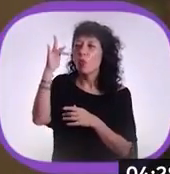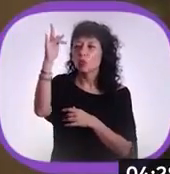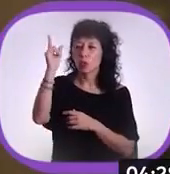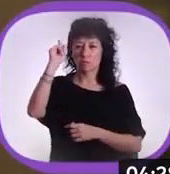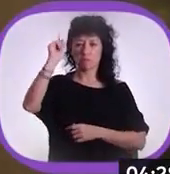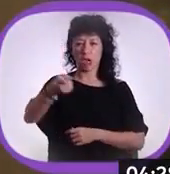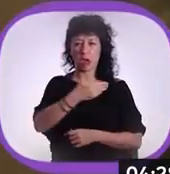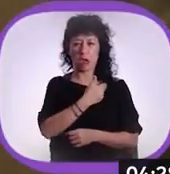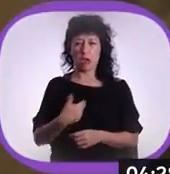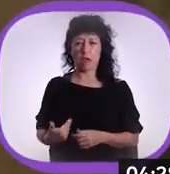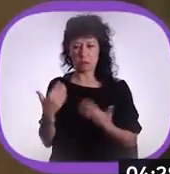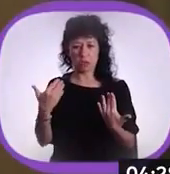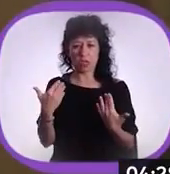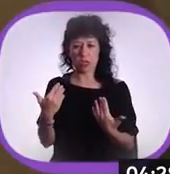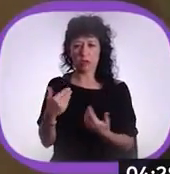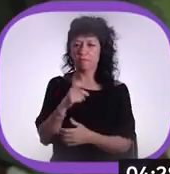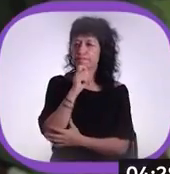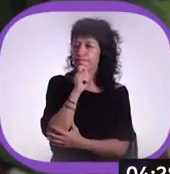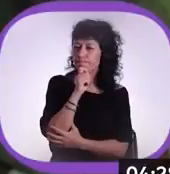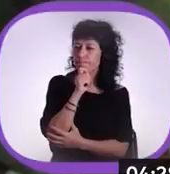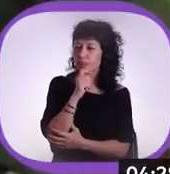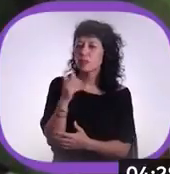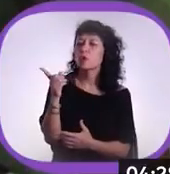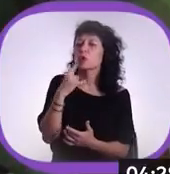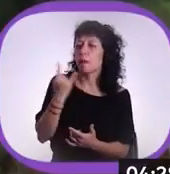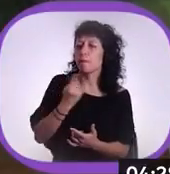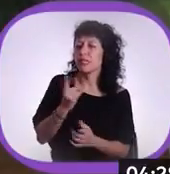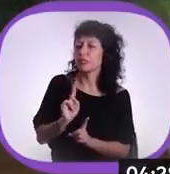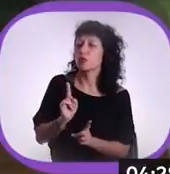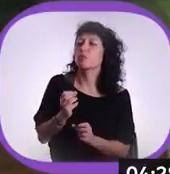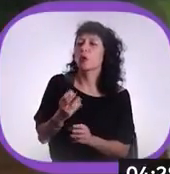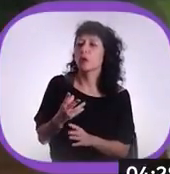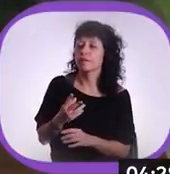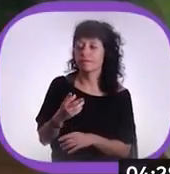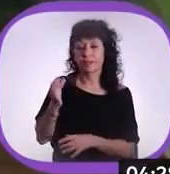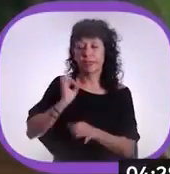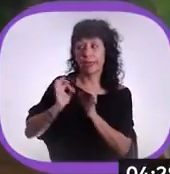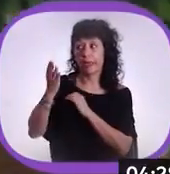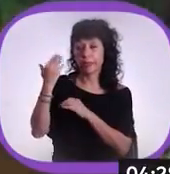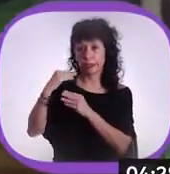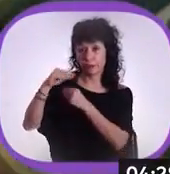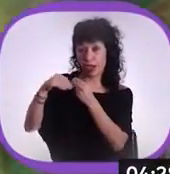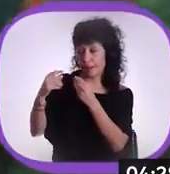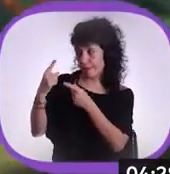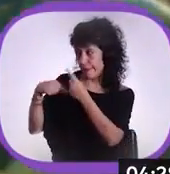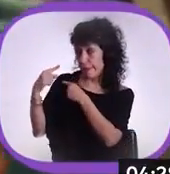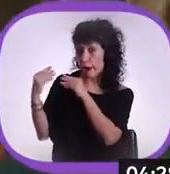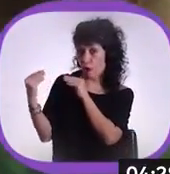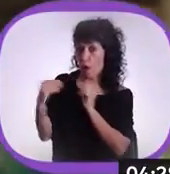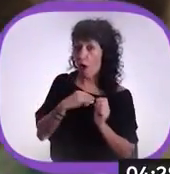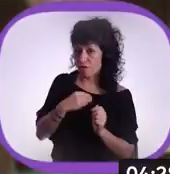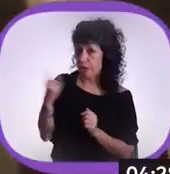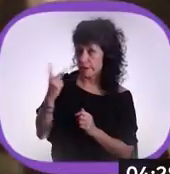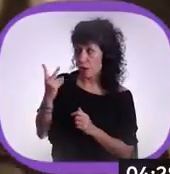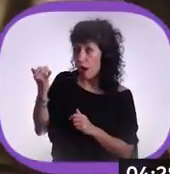solo estás diciéndome lo que quiero escuchar? Nuestros ancestros confiaban entre ellos. ¿No crees que es hora de que nosotros